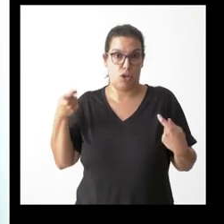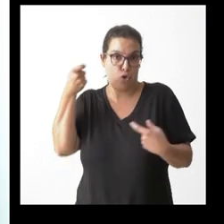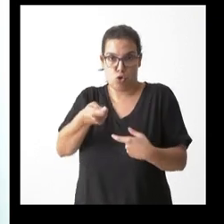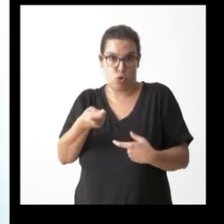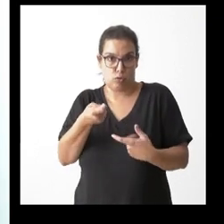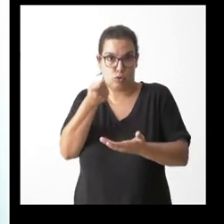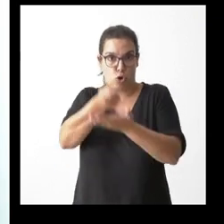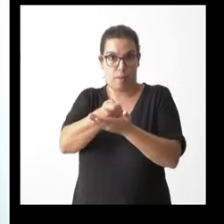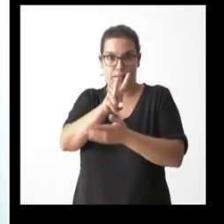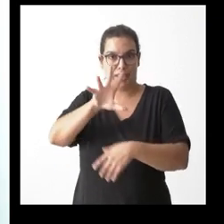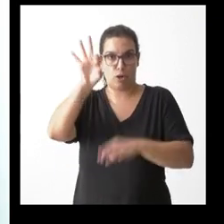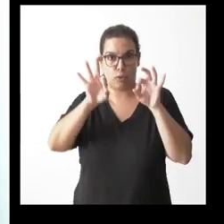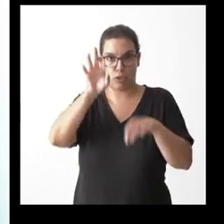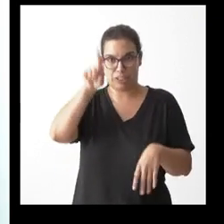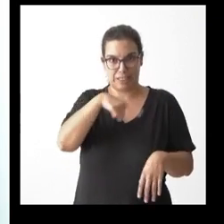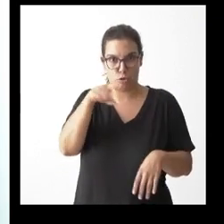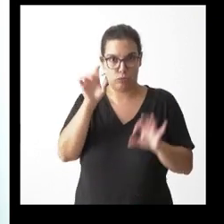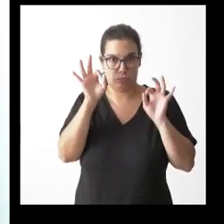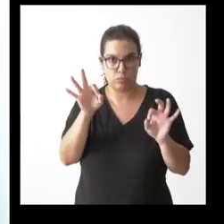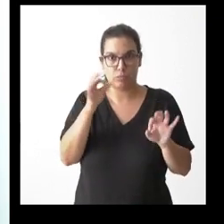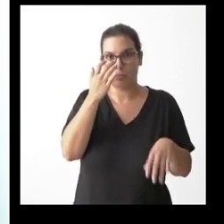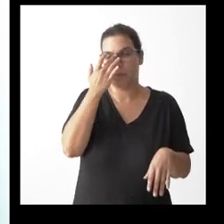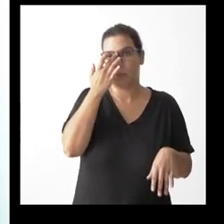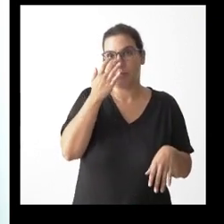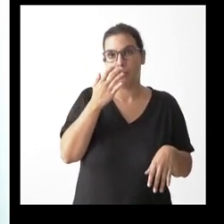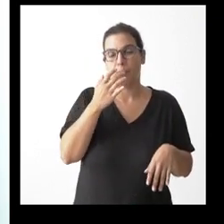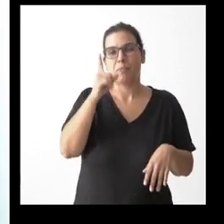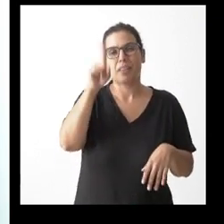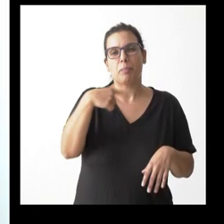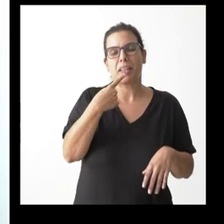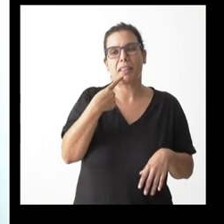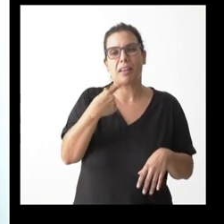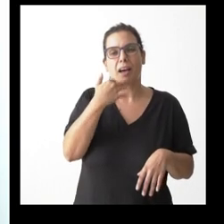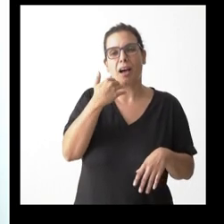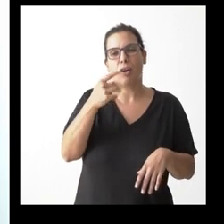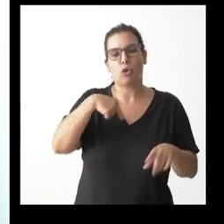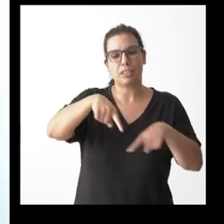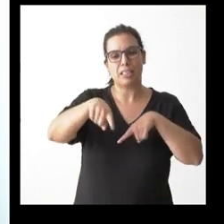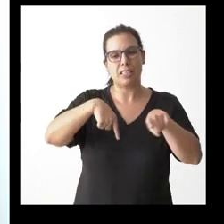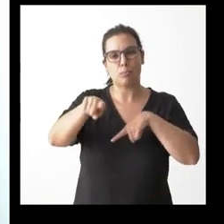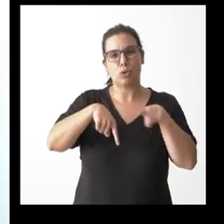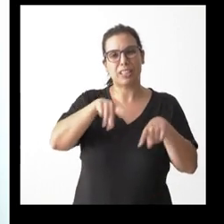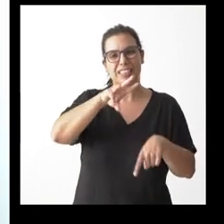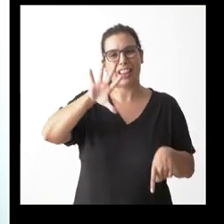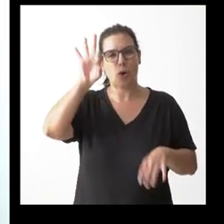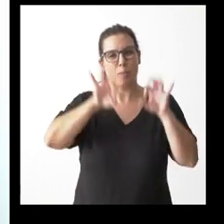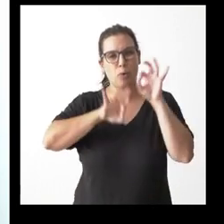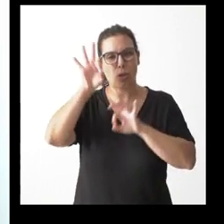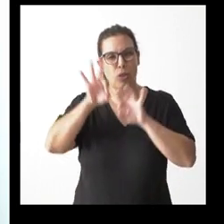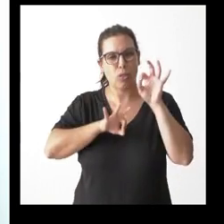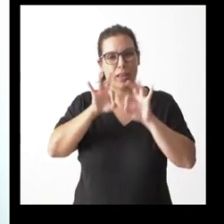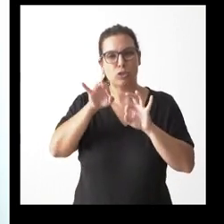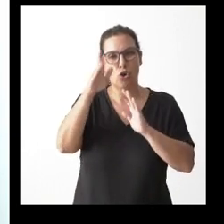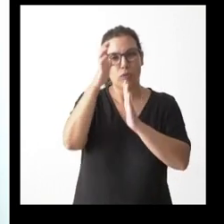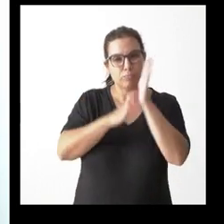ese 25%. Y también ha dicho algo del transporte interurbano, 35%, no sé si está esta rebaja ya en